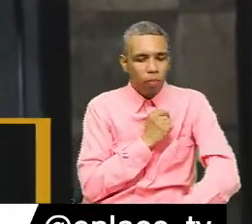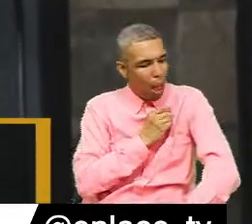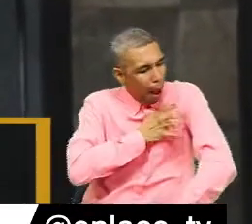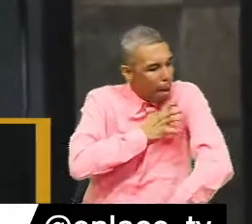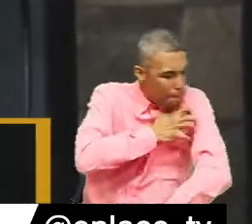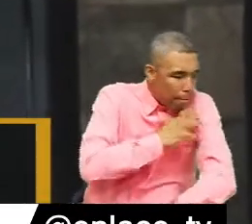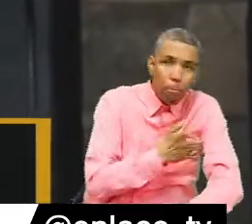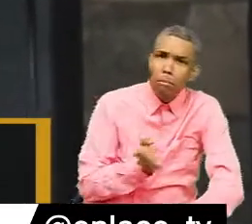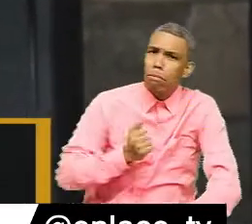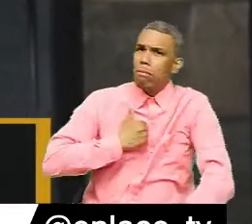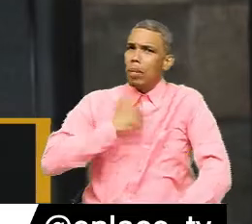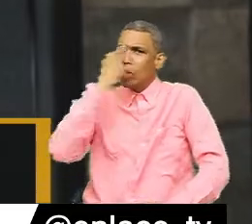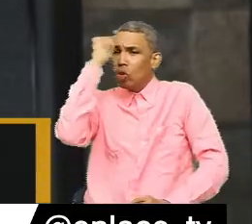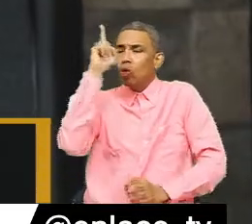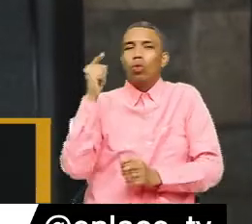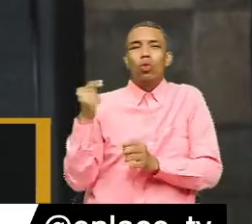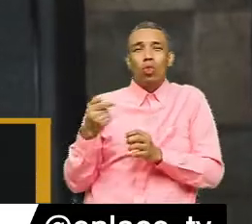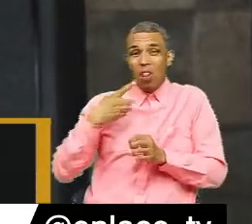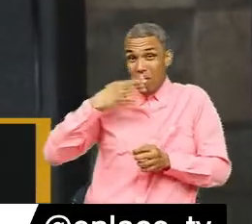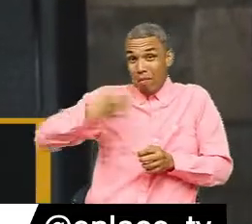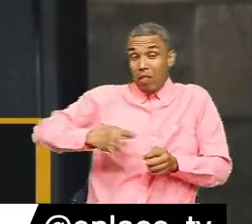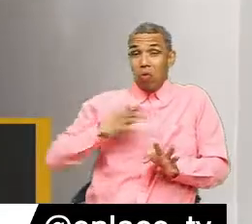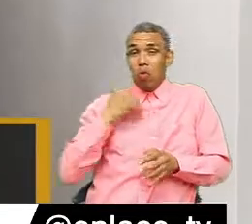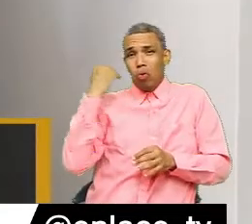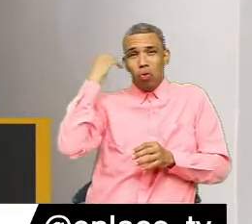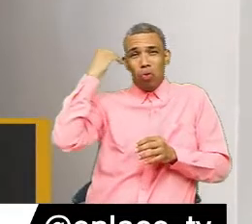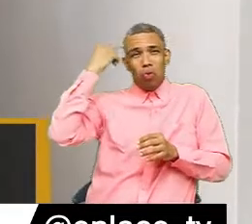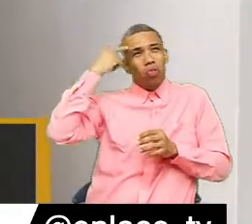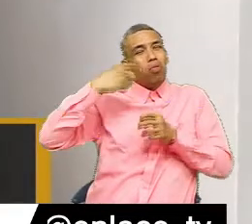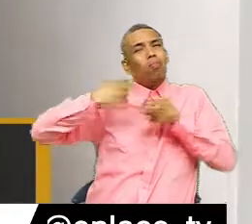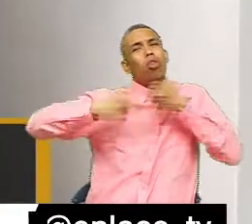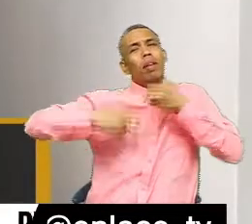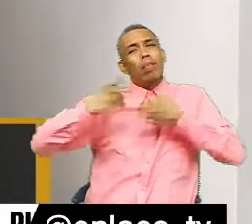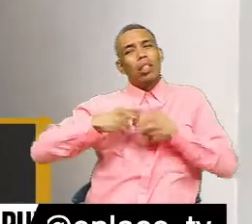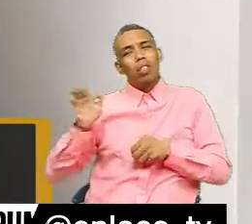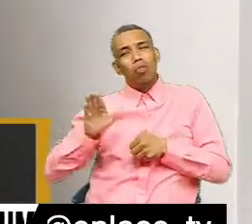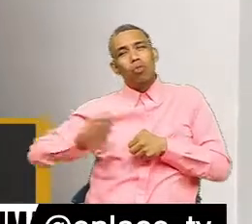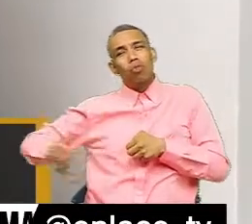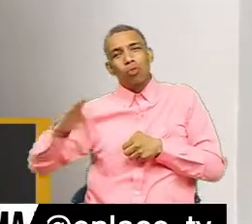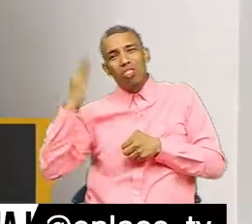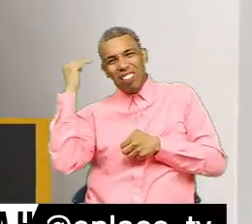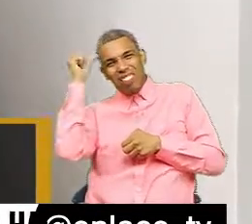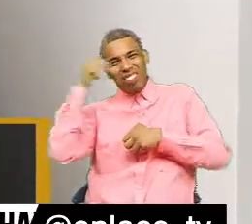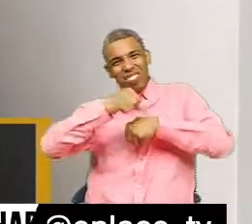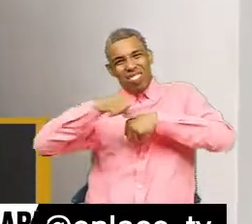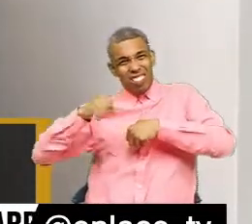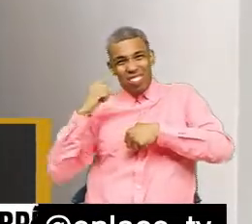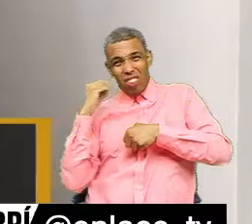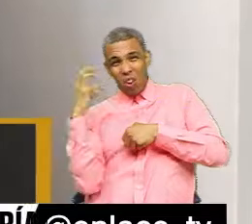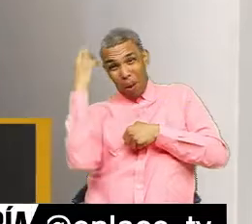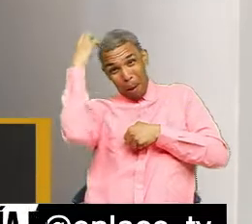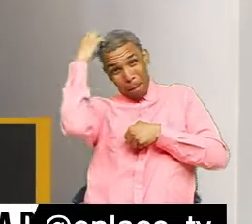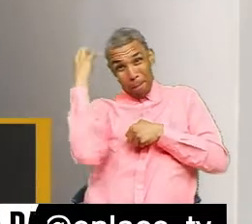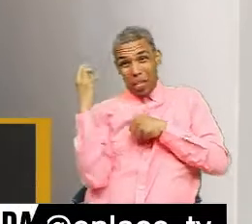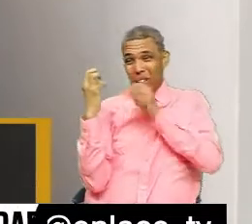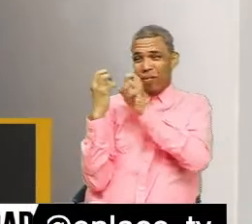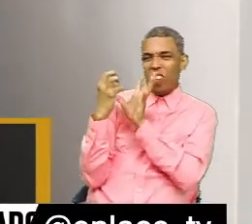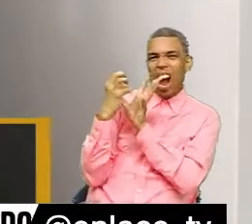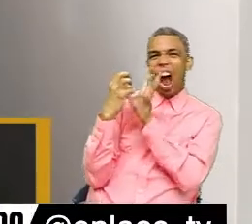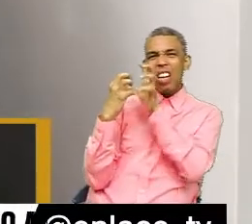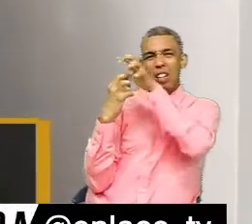alimentos sólidos, situación que lo mantiene con bajo peso. Cumplido porque pues nosotros nos tocó pasar una tutela,